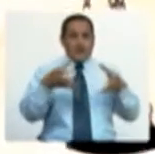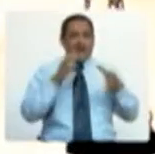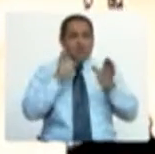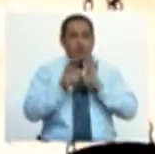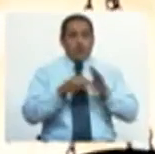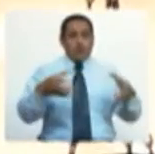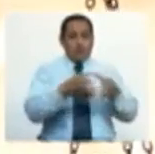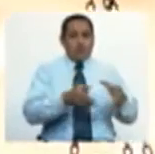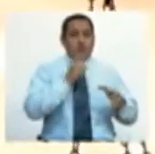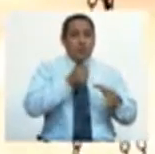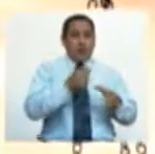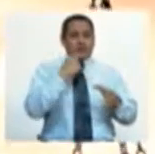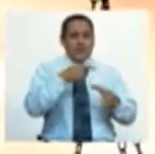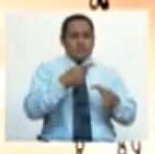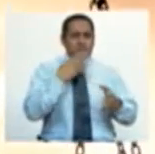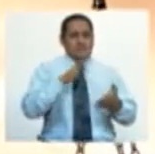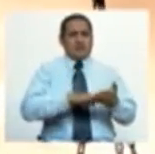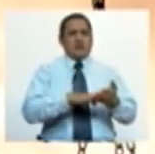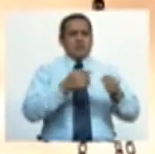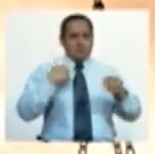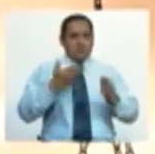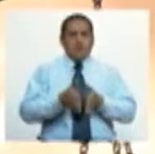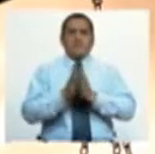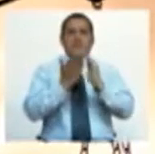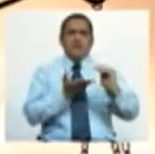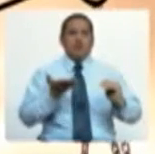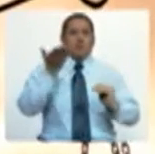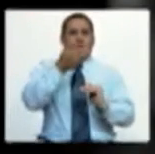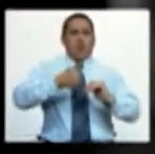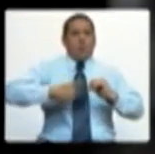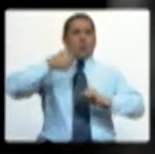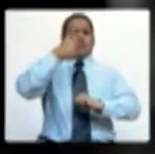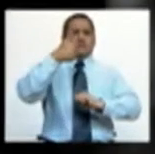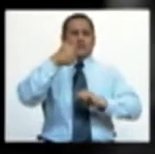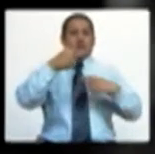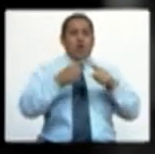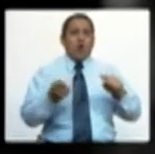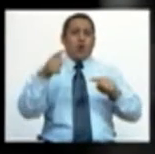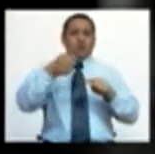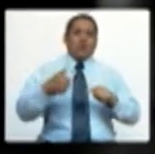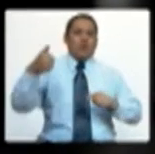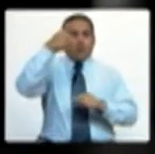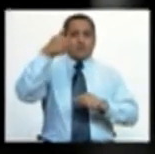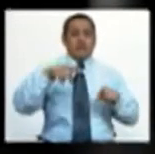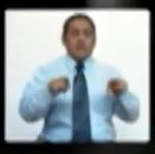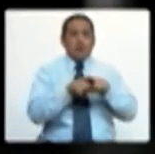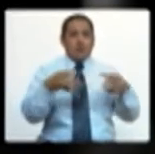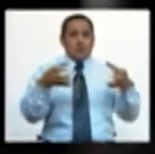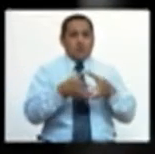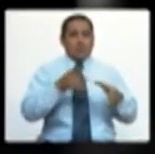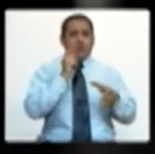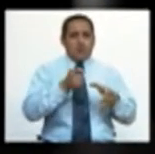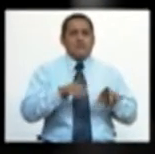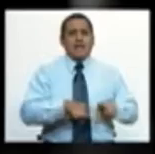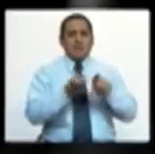órgano jurisdiccional puede ser revisada por uno superior. Cuando un juez o tribunal emite una resolución